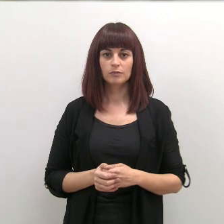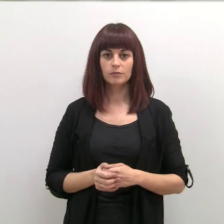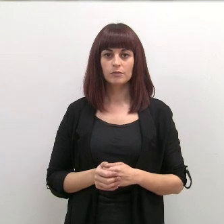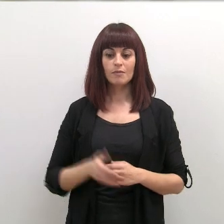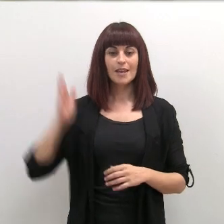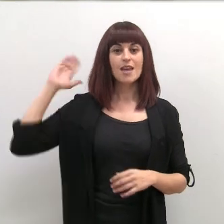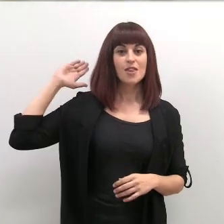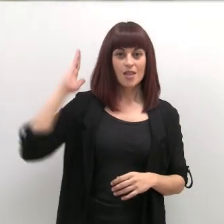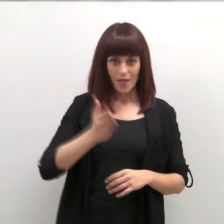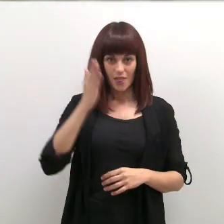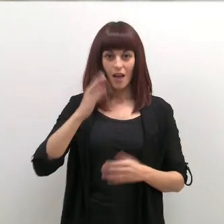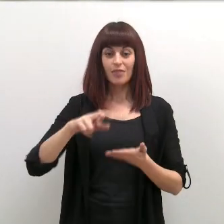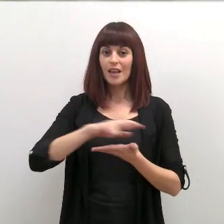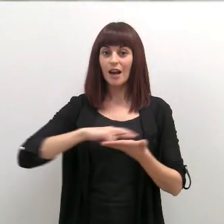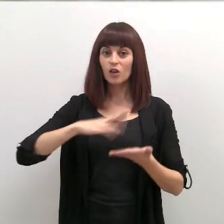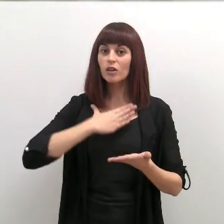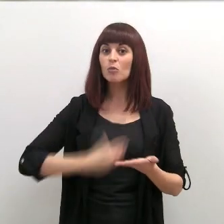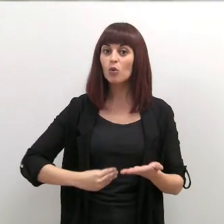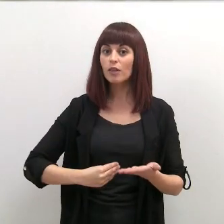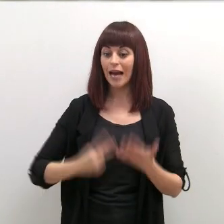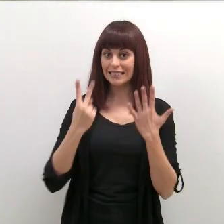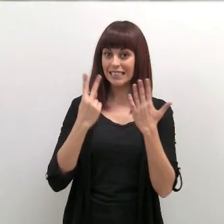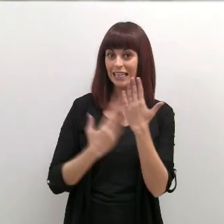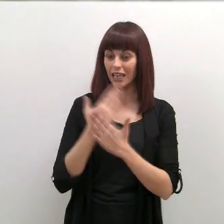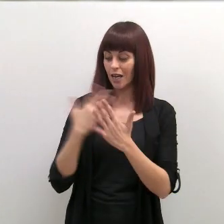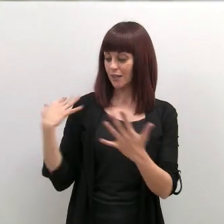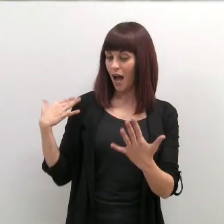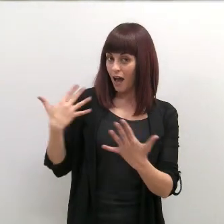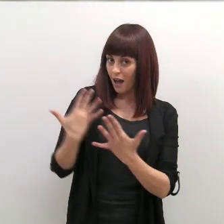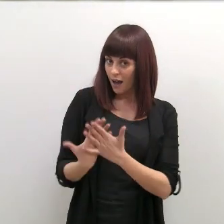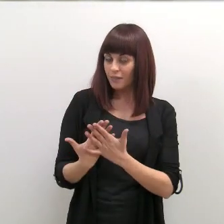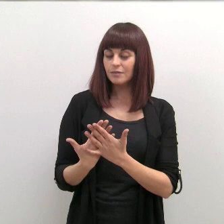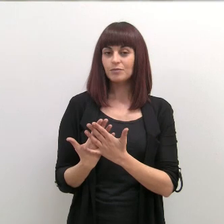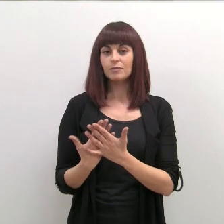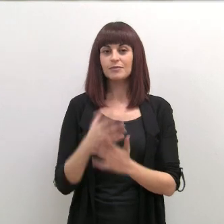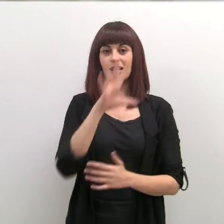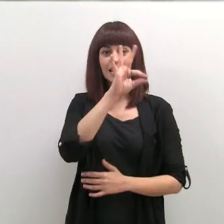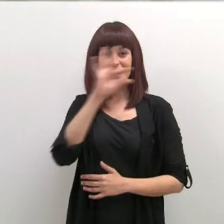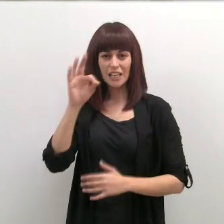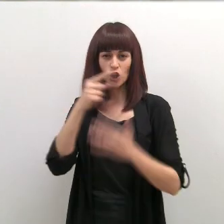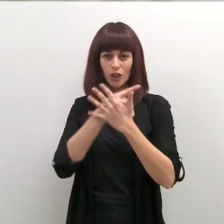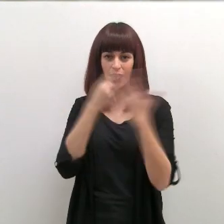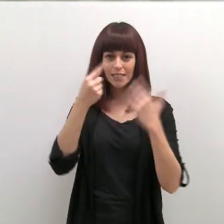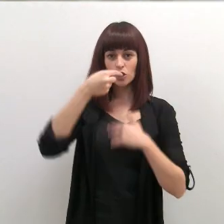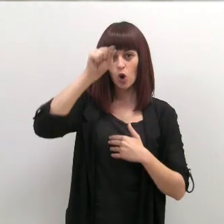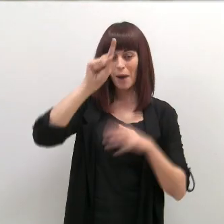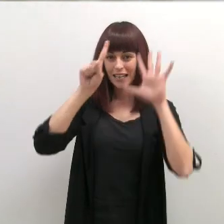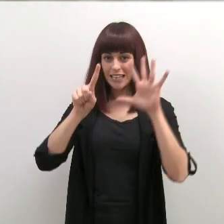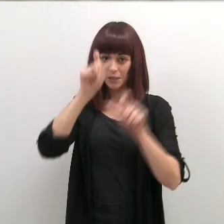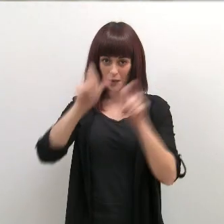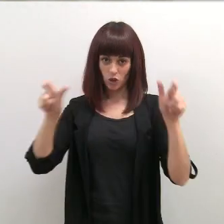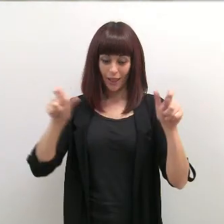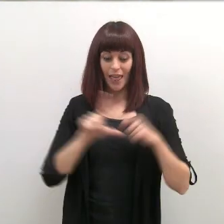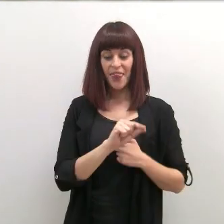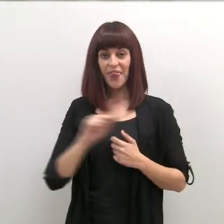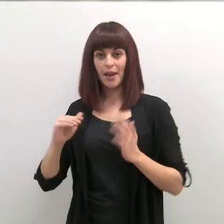incidencia media de la región en los últimos 7 días es de 516,6 casos por 100.000